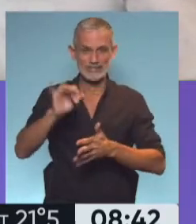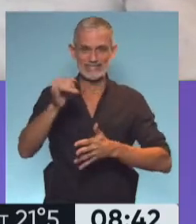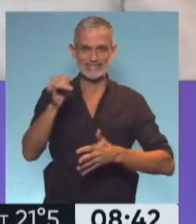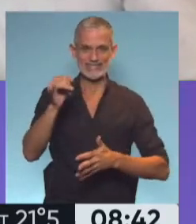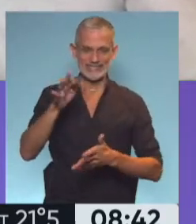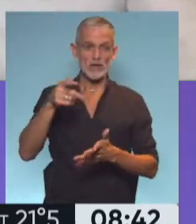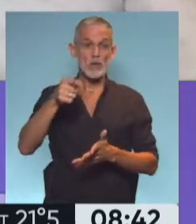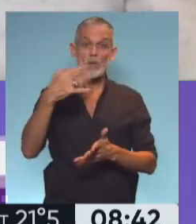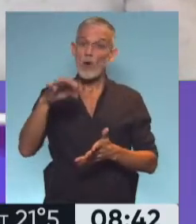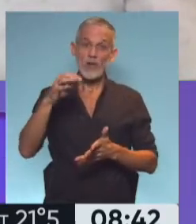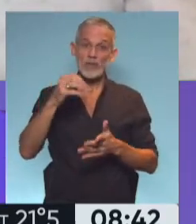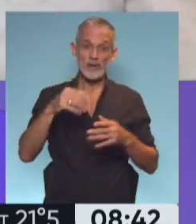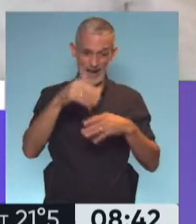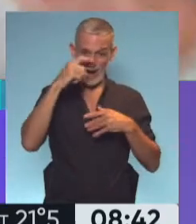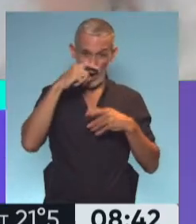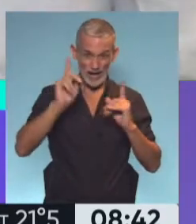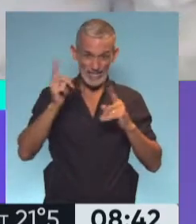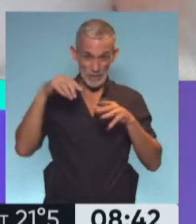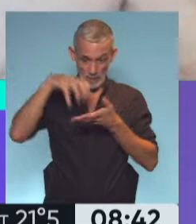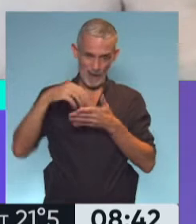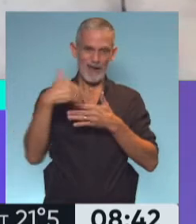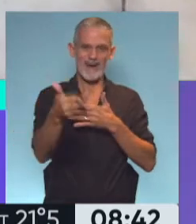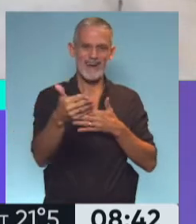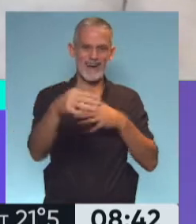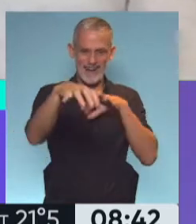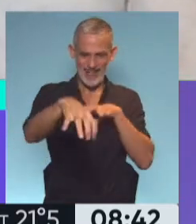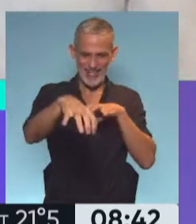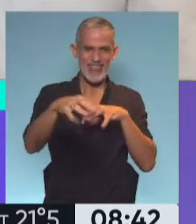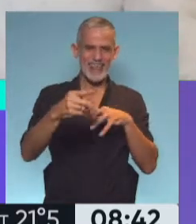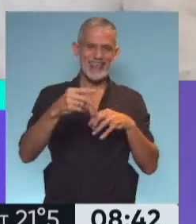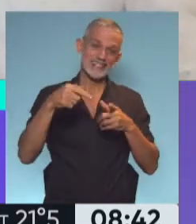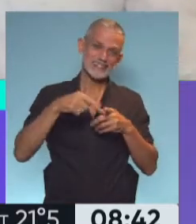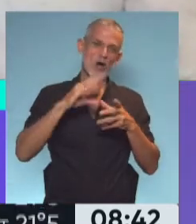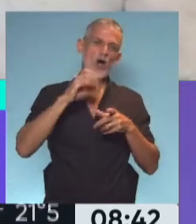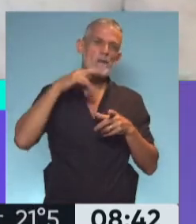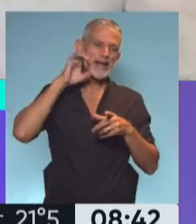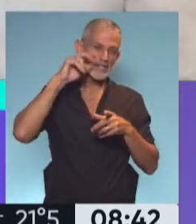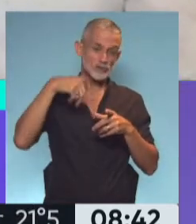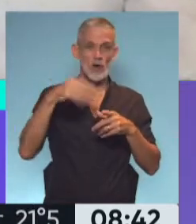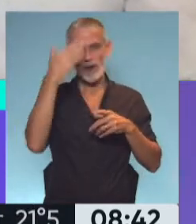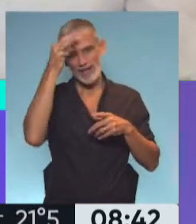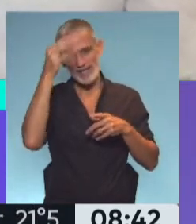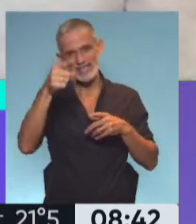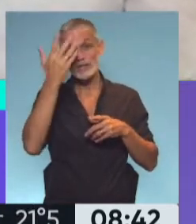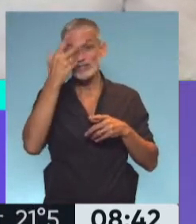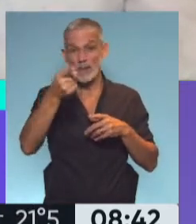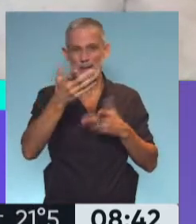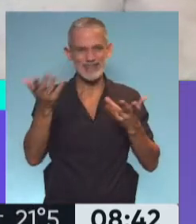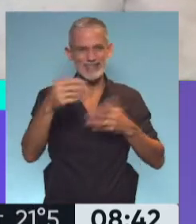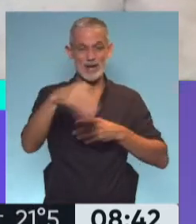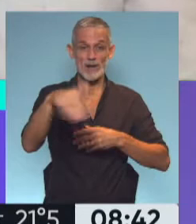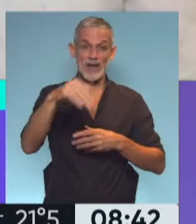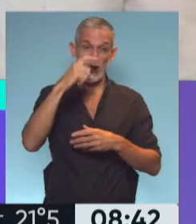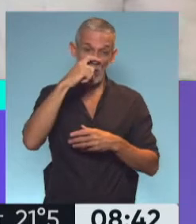Exactamente, lo que tenés que hacer es cruzar la Avenida Corrientes, porque están enfrentados el Centro Cultural de la Cooperación y el Teatro General San Martín, Avenida